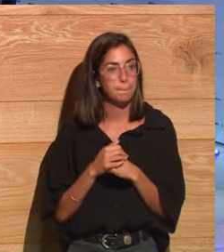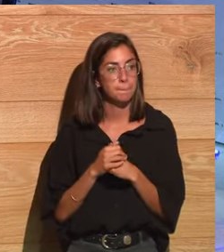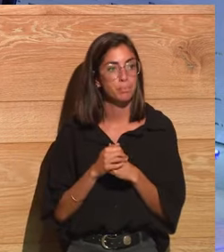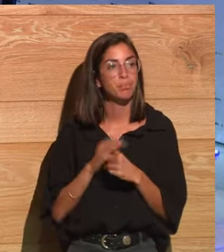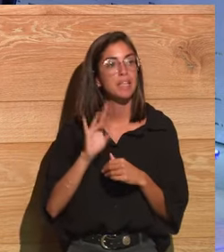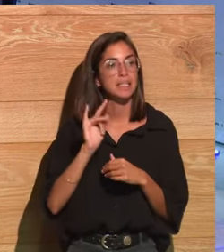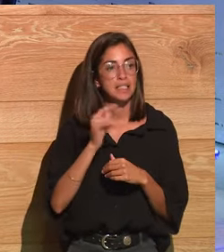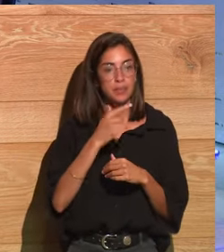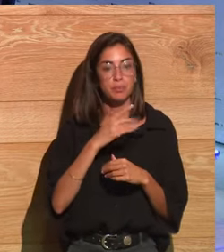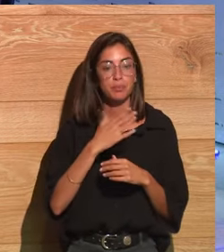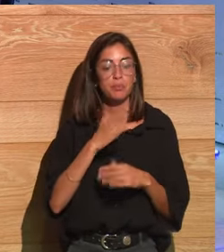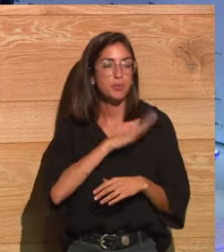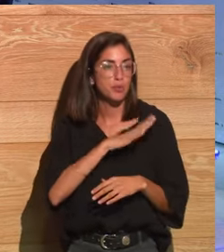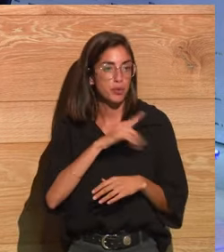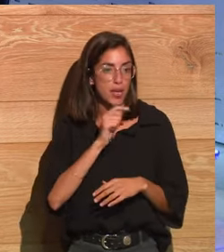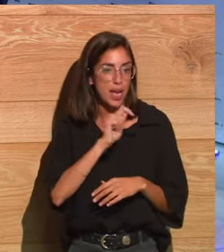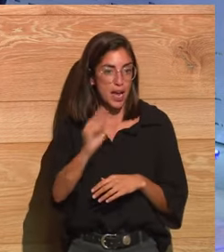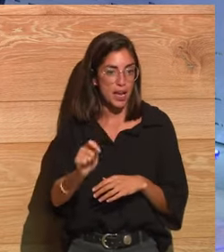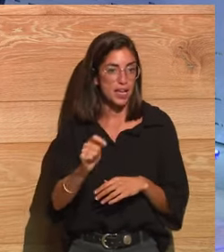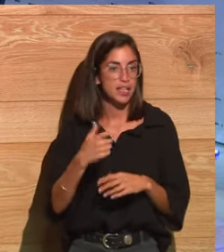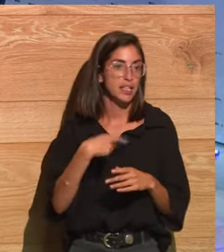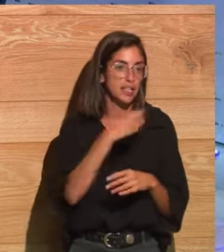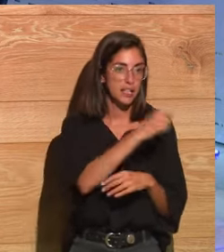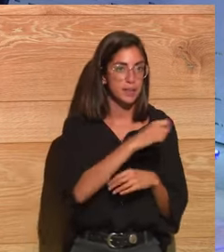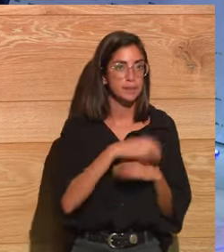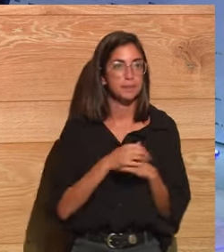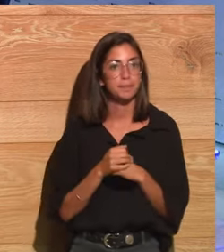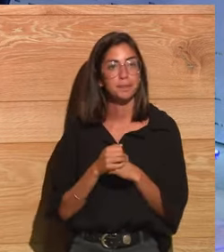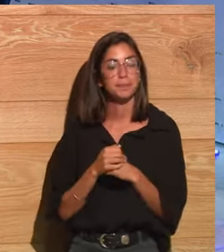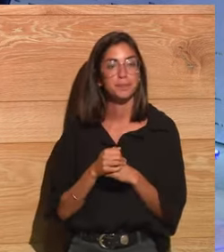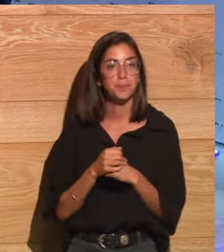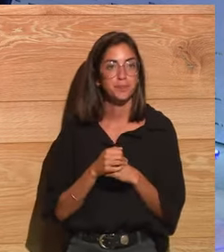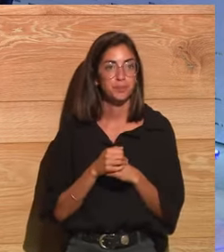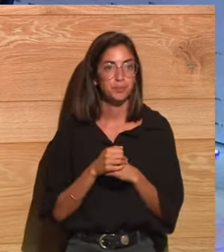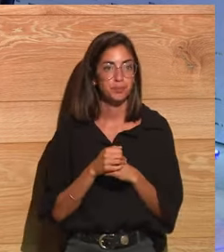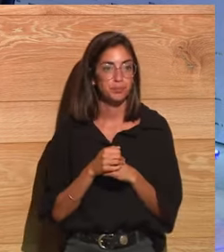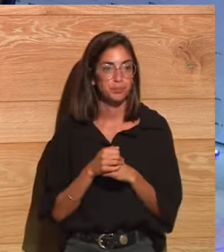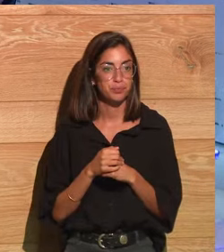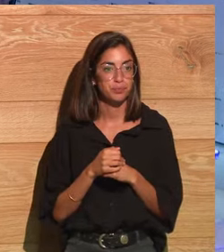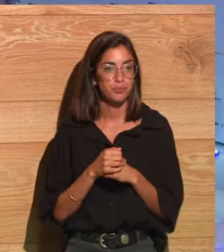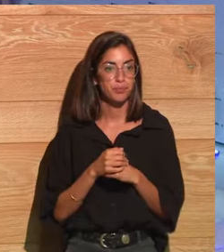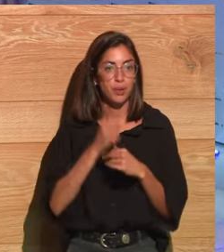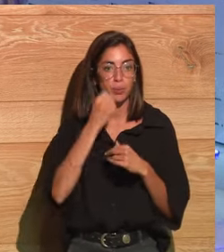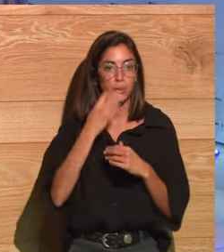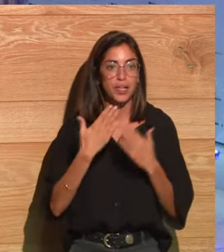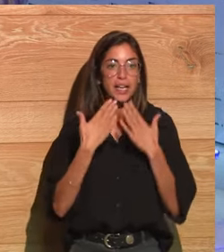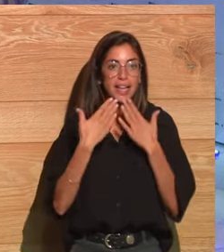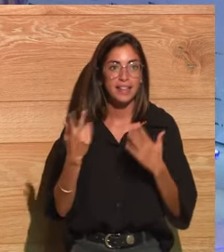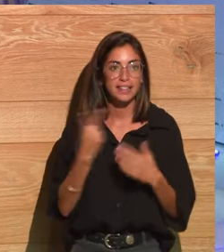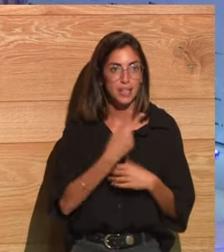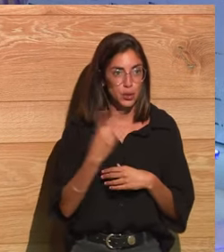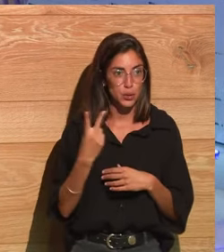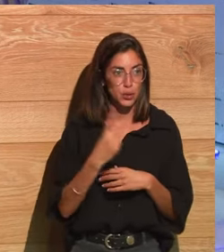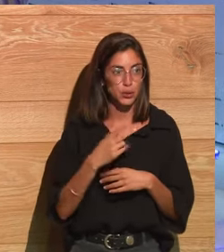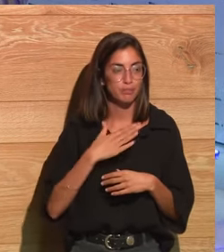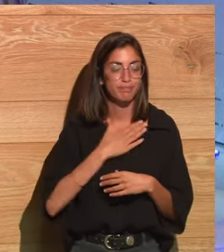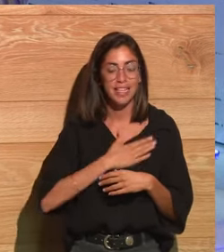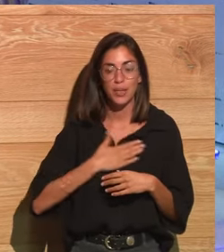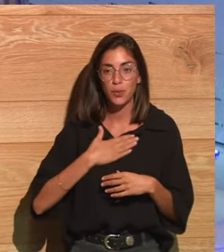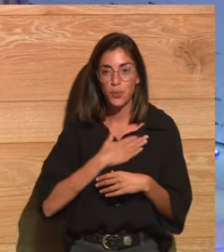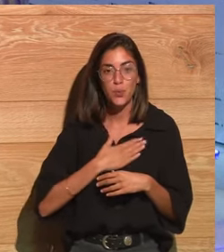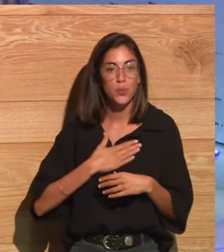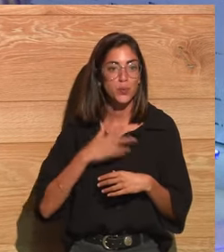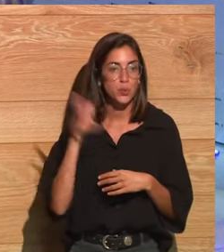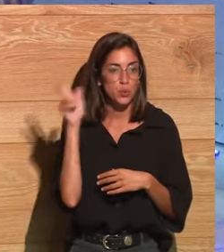Sí, por favor, aquí y luego, sí. Gracias. Sí. Ahora con los tres. Bueno, muchísimas gracias a los dos. Es un gusto siempre